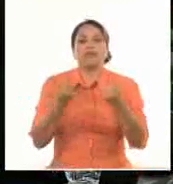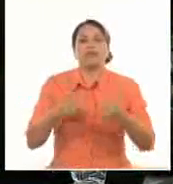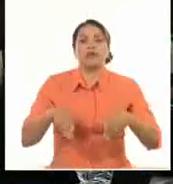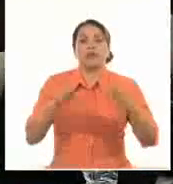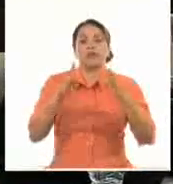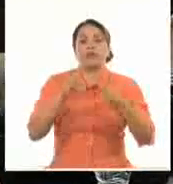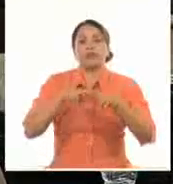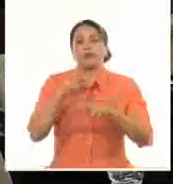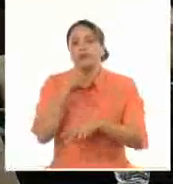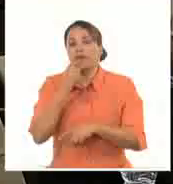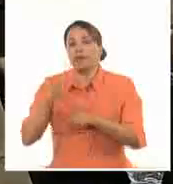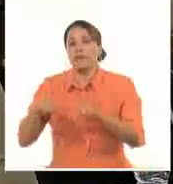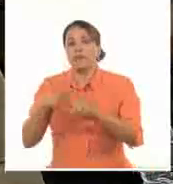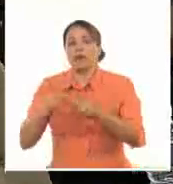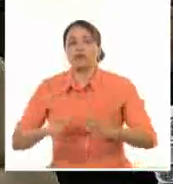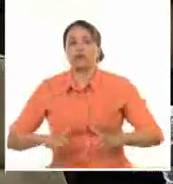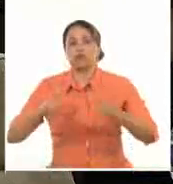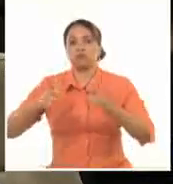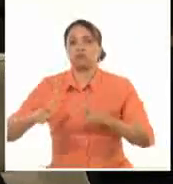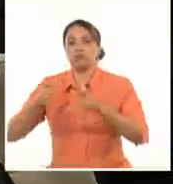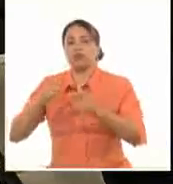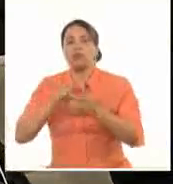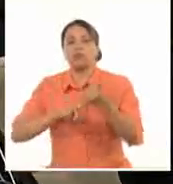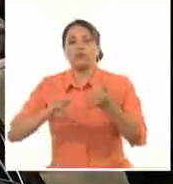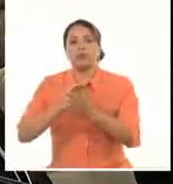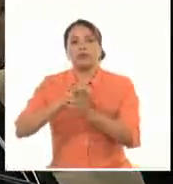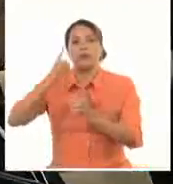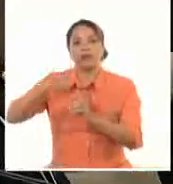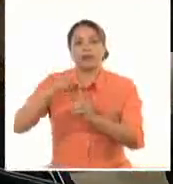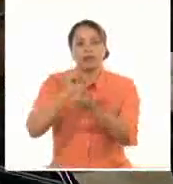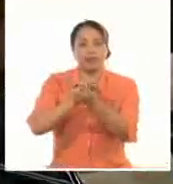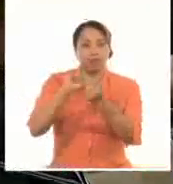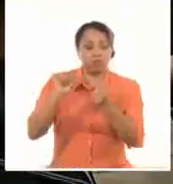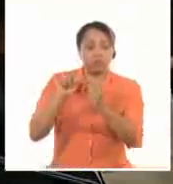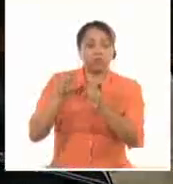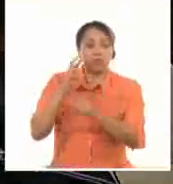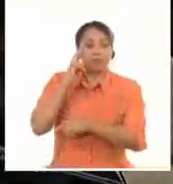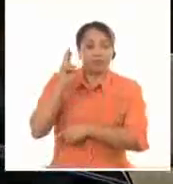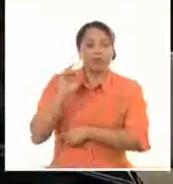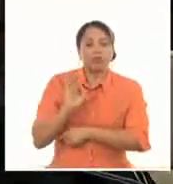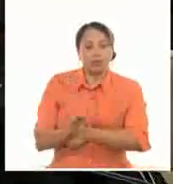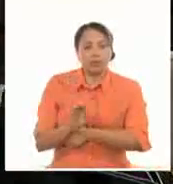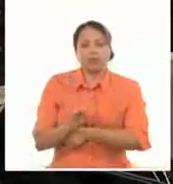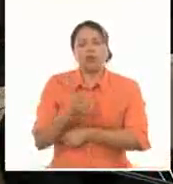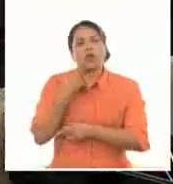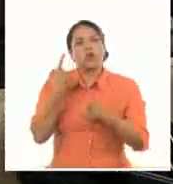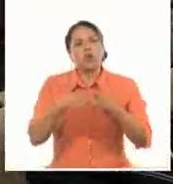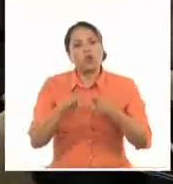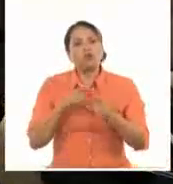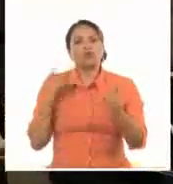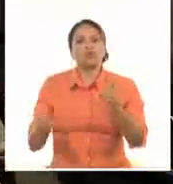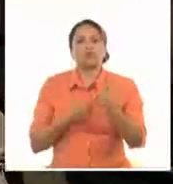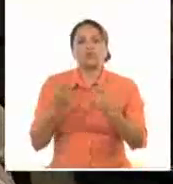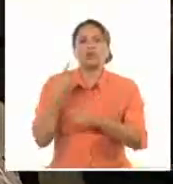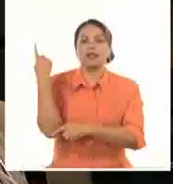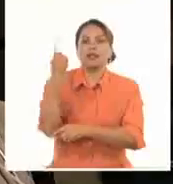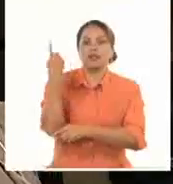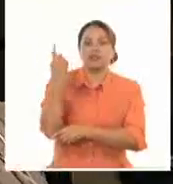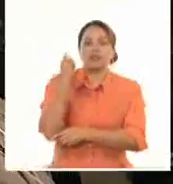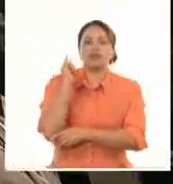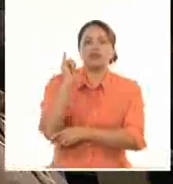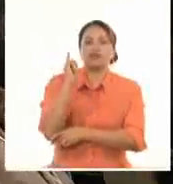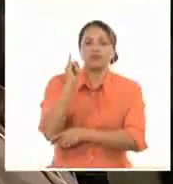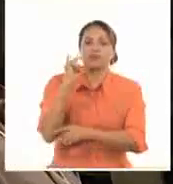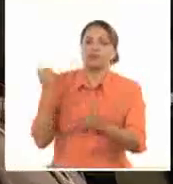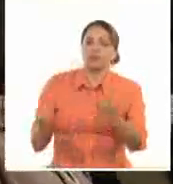la base de supertanqueros de Matanzas, los que se fueron a restañar las heridas de los ciclones en las zonas más apartadas,